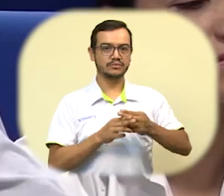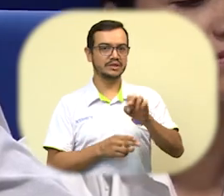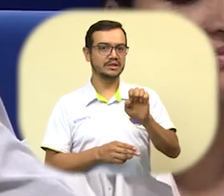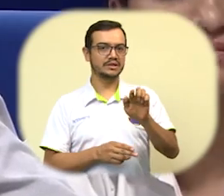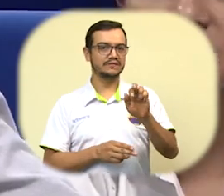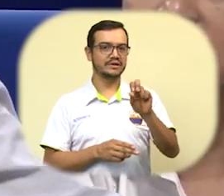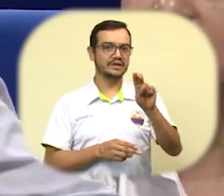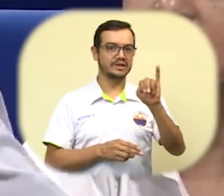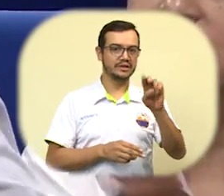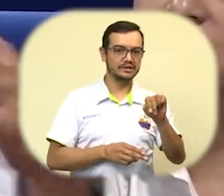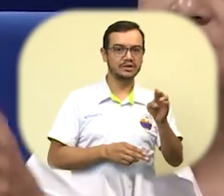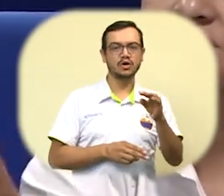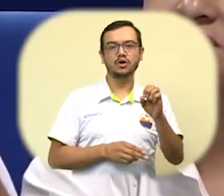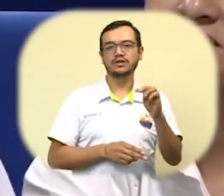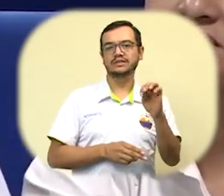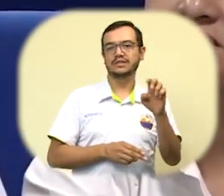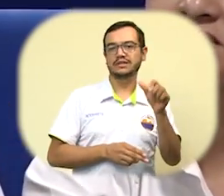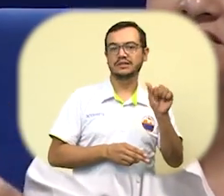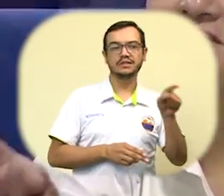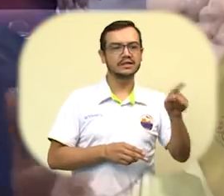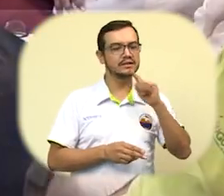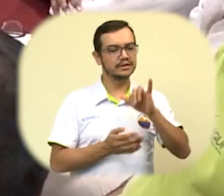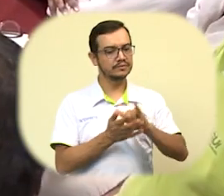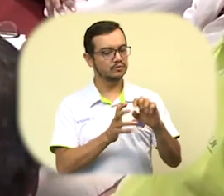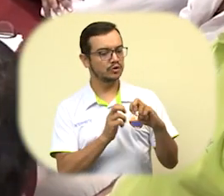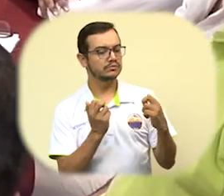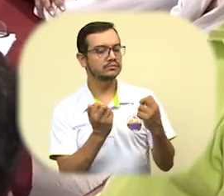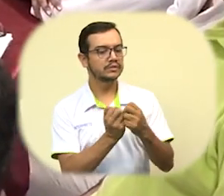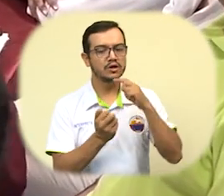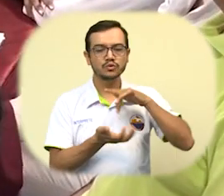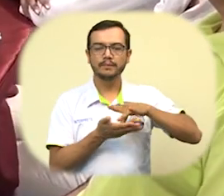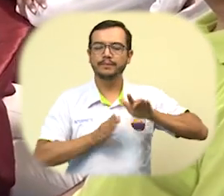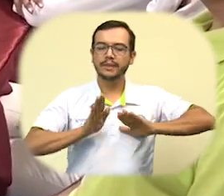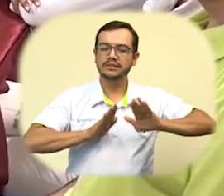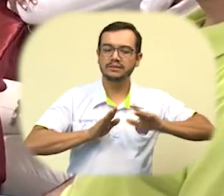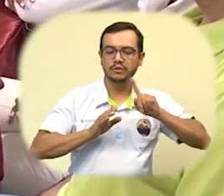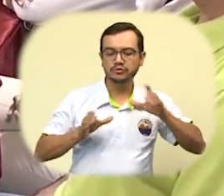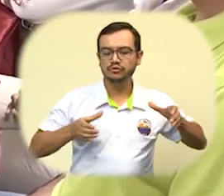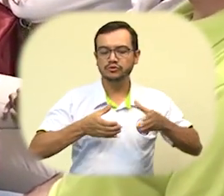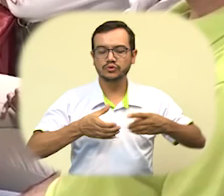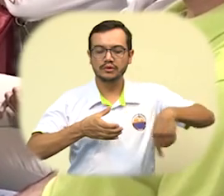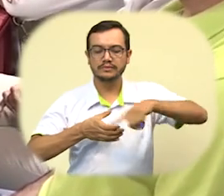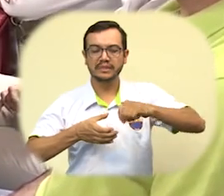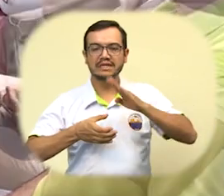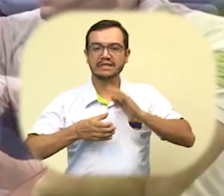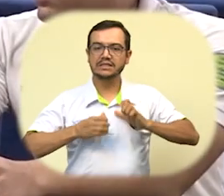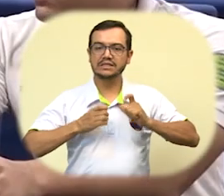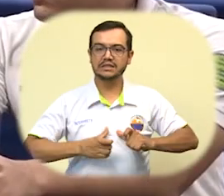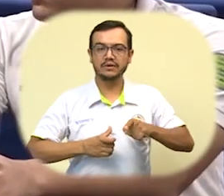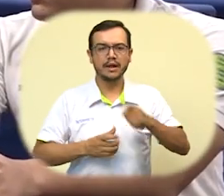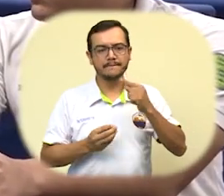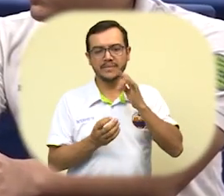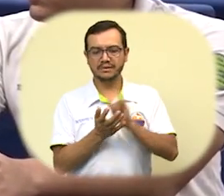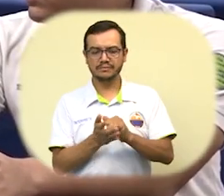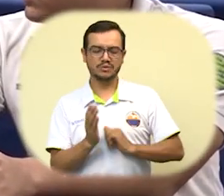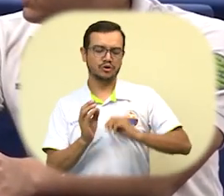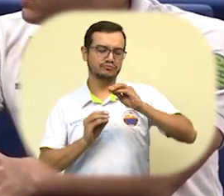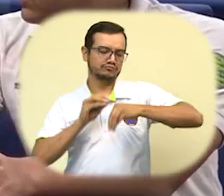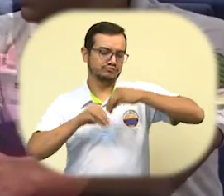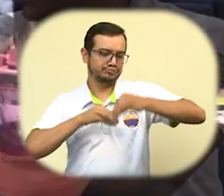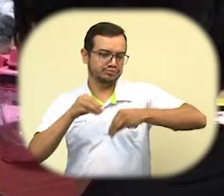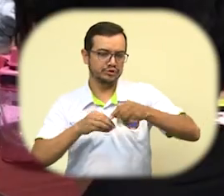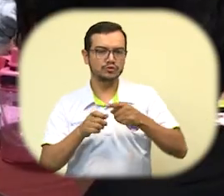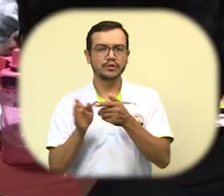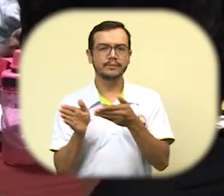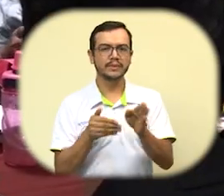municipal Efraín Ortega instaló las mesas de participación de la sociedad civil para la construcción del Plan de Desarrollo del